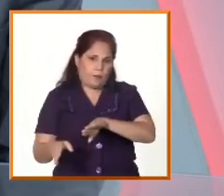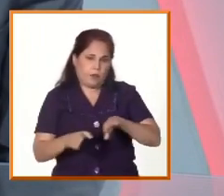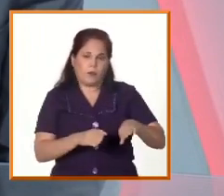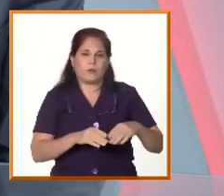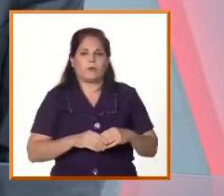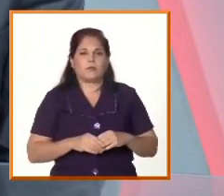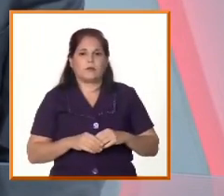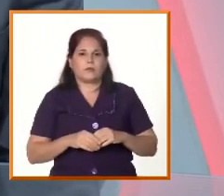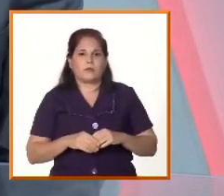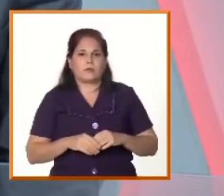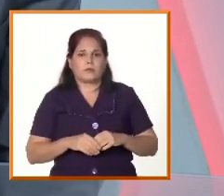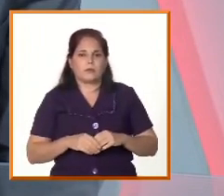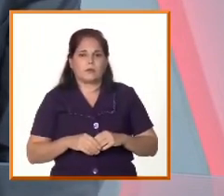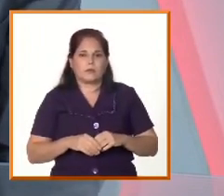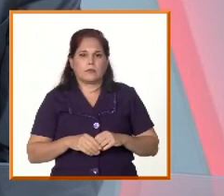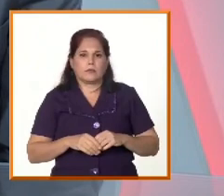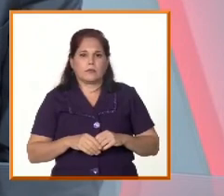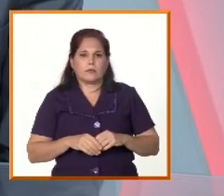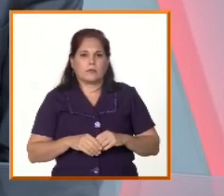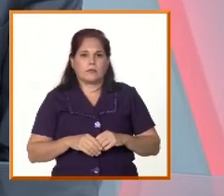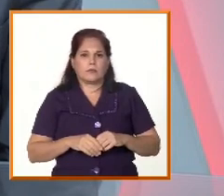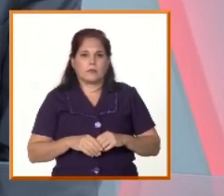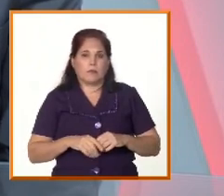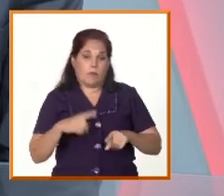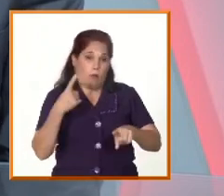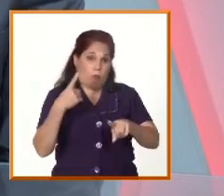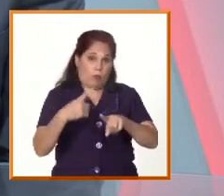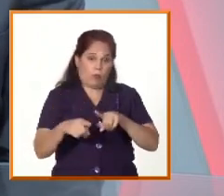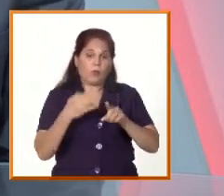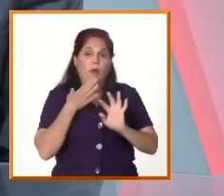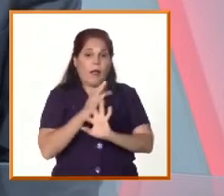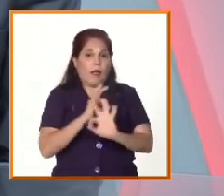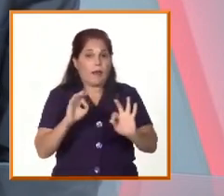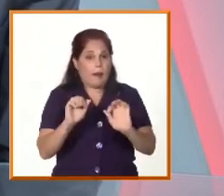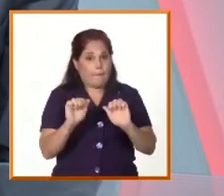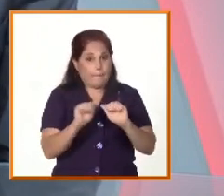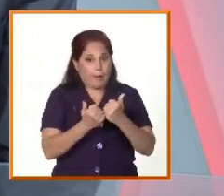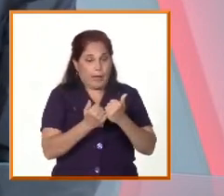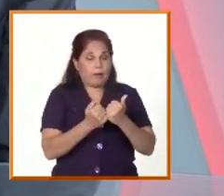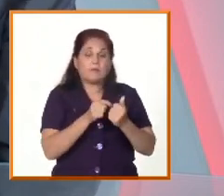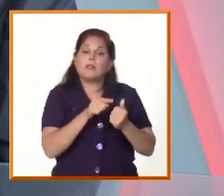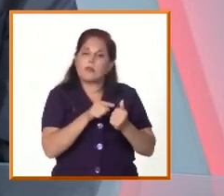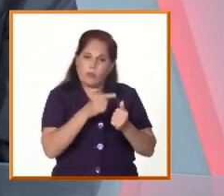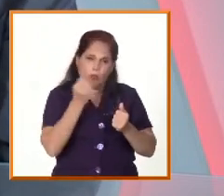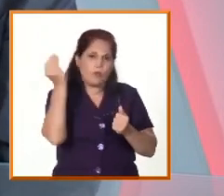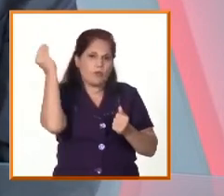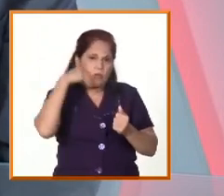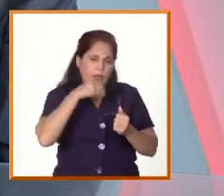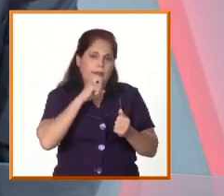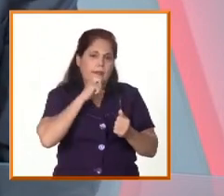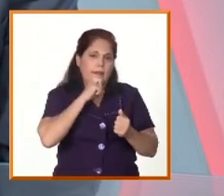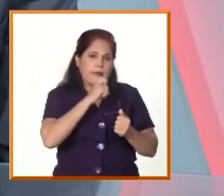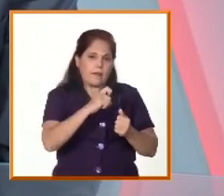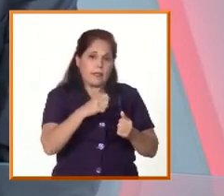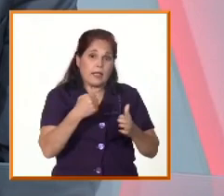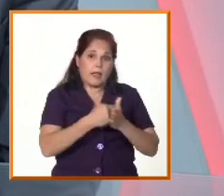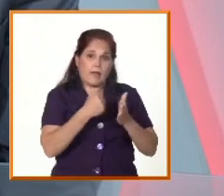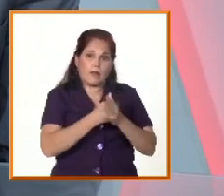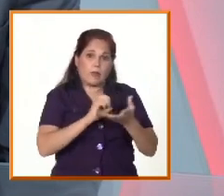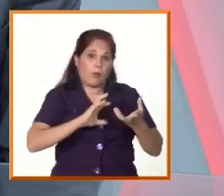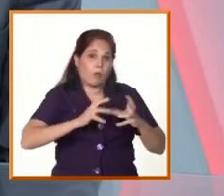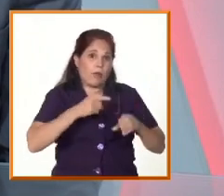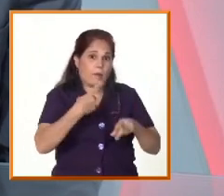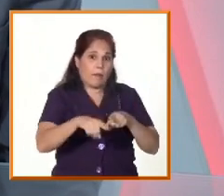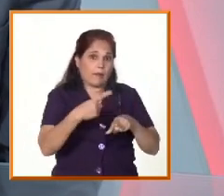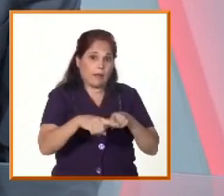la inocuidad y la calidad de los alimentos Además del tema de la calidad del pan que reitero es viejo en los últimos meses hemos enfrentado una situación compleja con